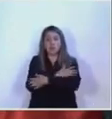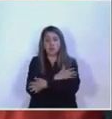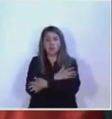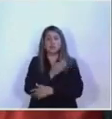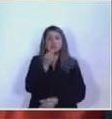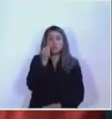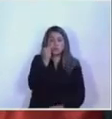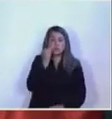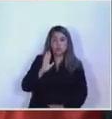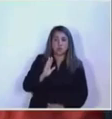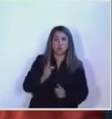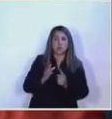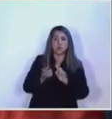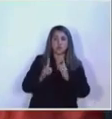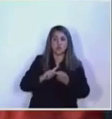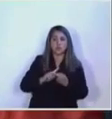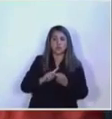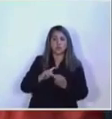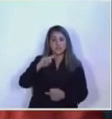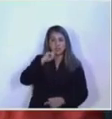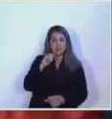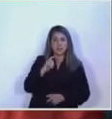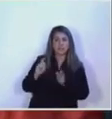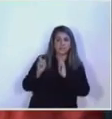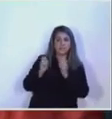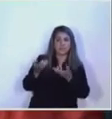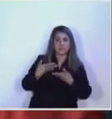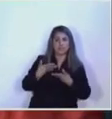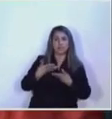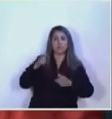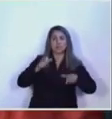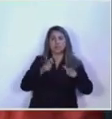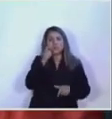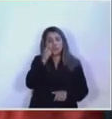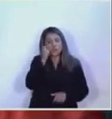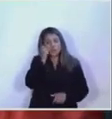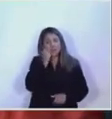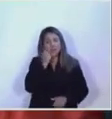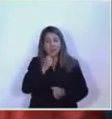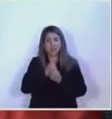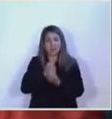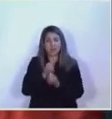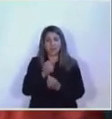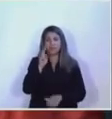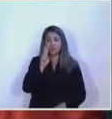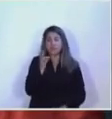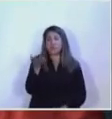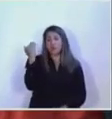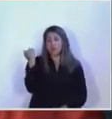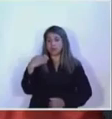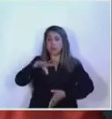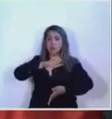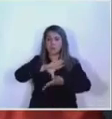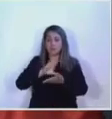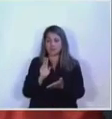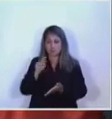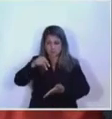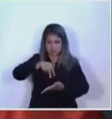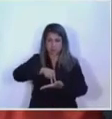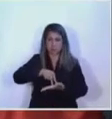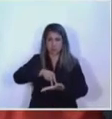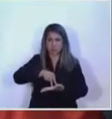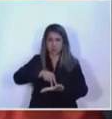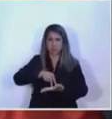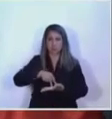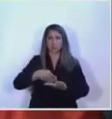beso se convirtiera en un arma contra nuestros seres queridos. Hemos visto en el pasado a un país que se pone de pie.